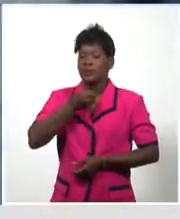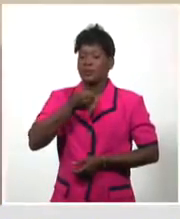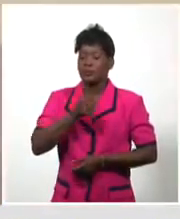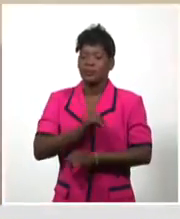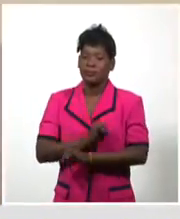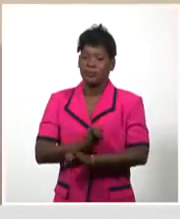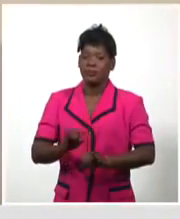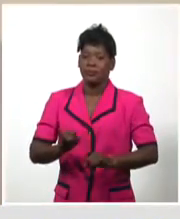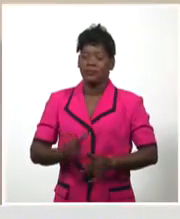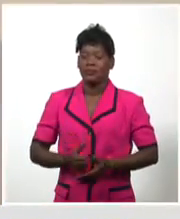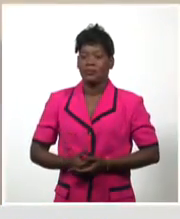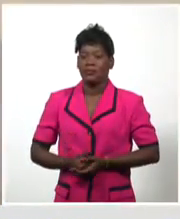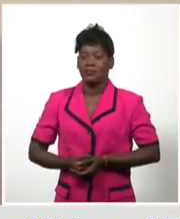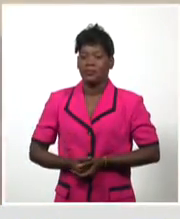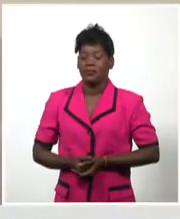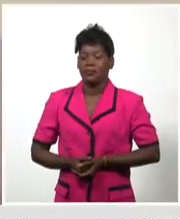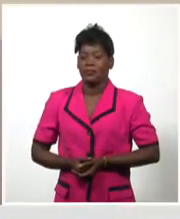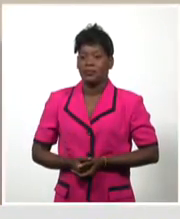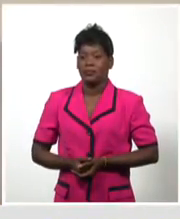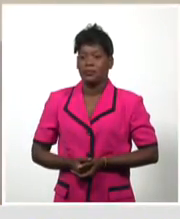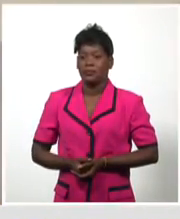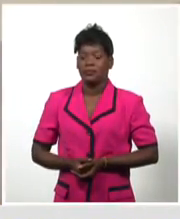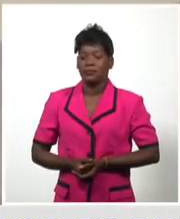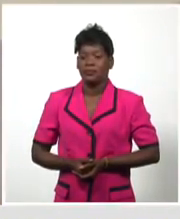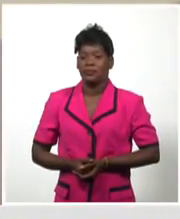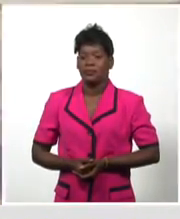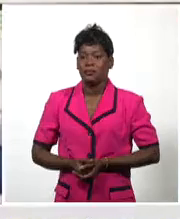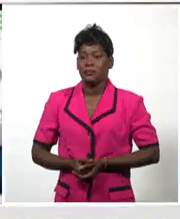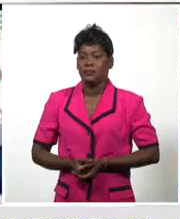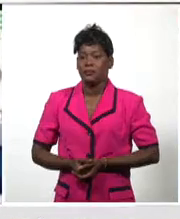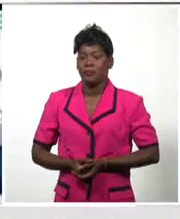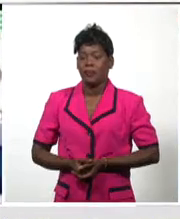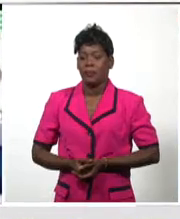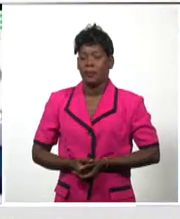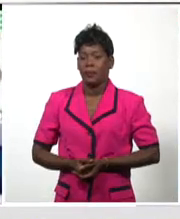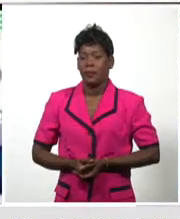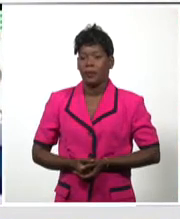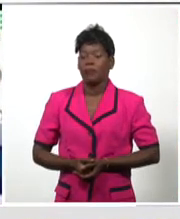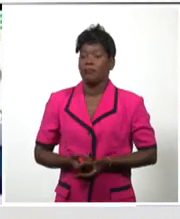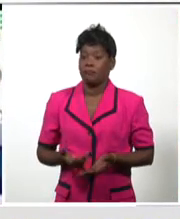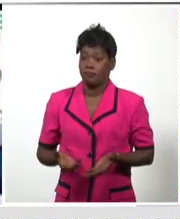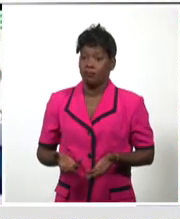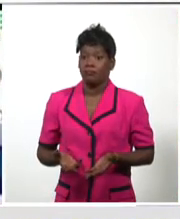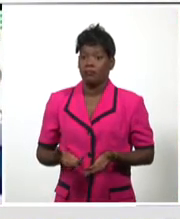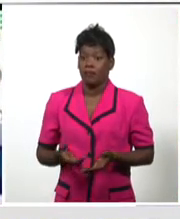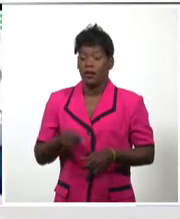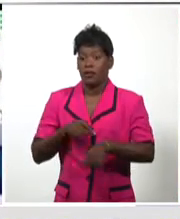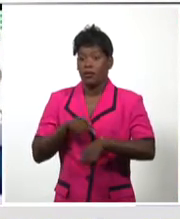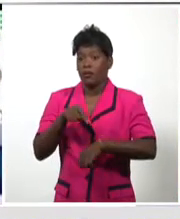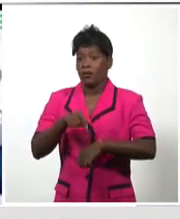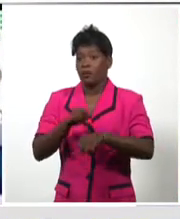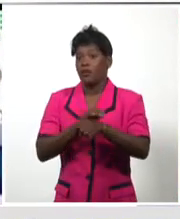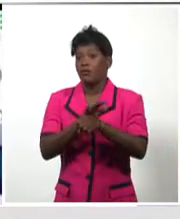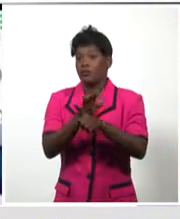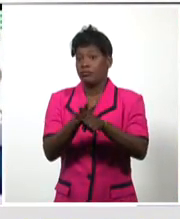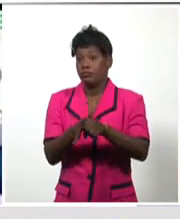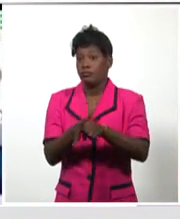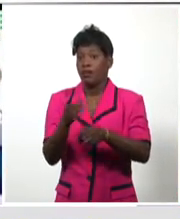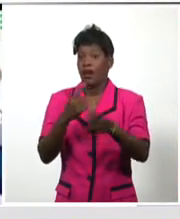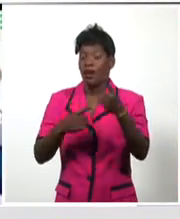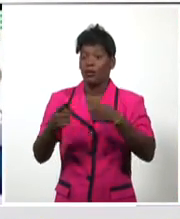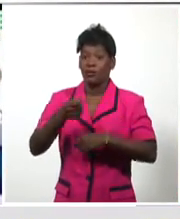Brito, Sistema Informativo de la Televisión Cubana. Bueno, cualquiera diría, en medio de la COVID-19, estos periodistas